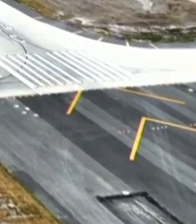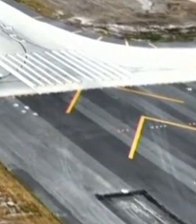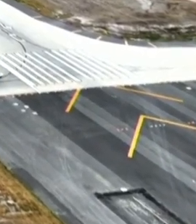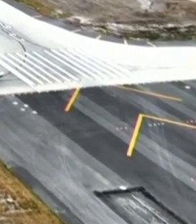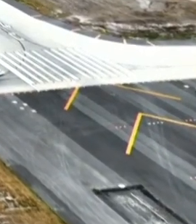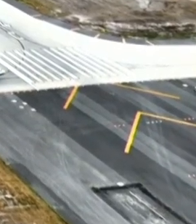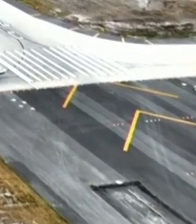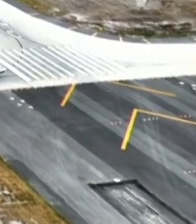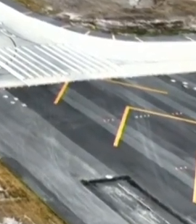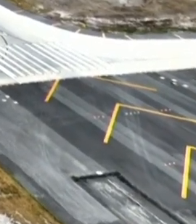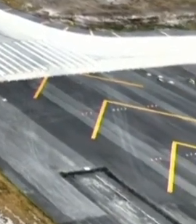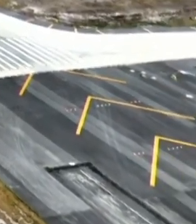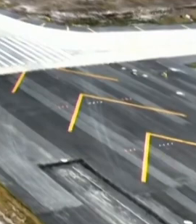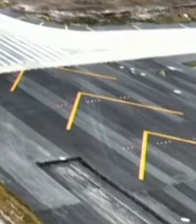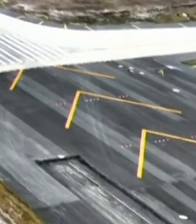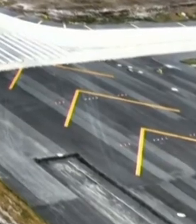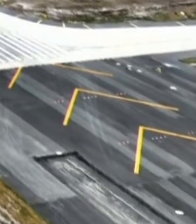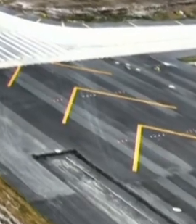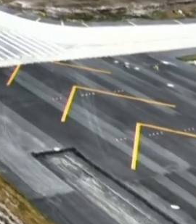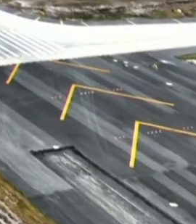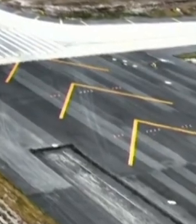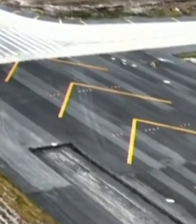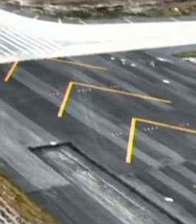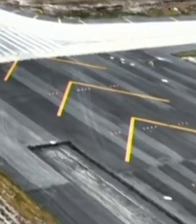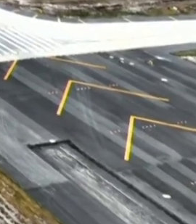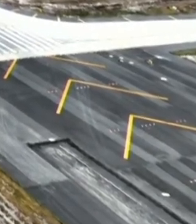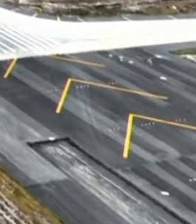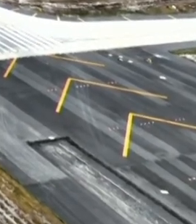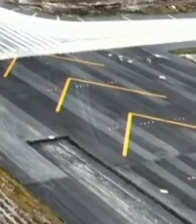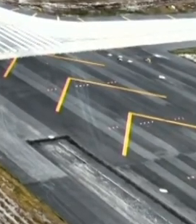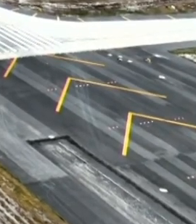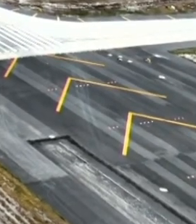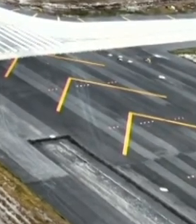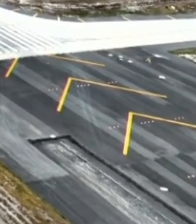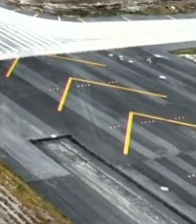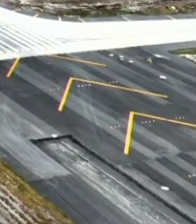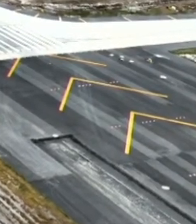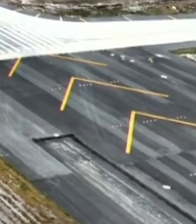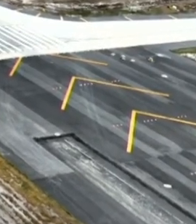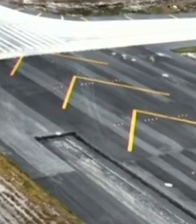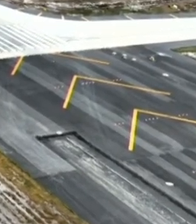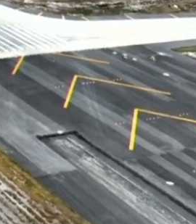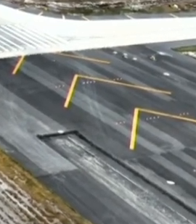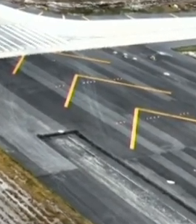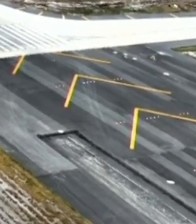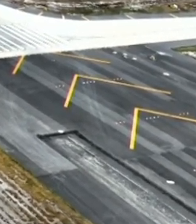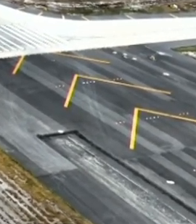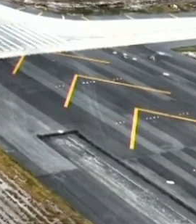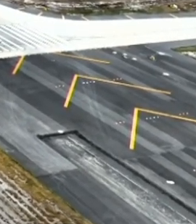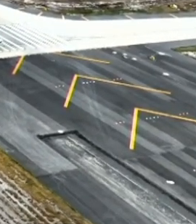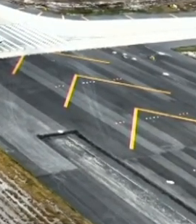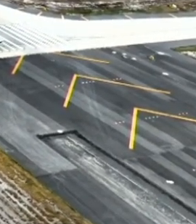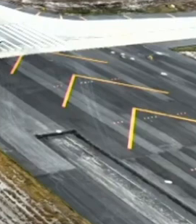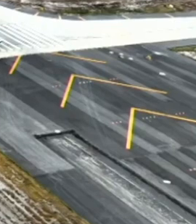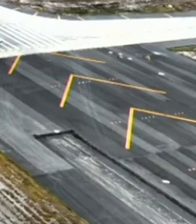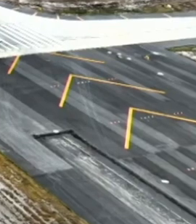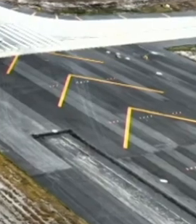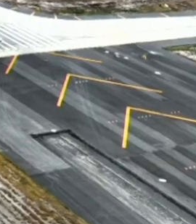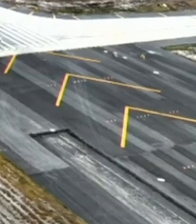del Estado mexicano, Mexicana de Aviación. Regresan en un momento clave, ya que SENEAM